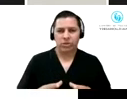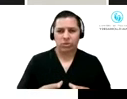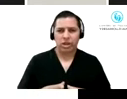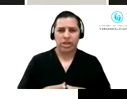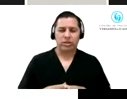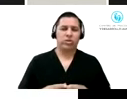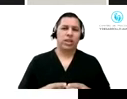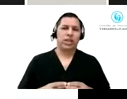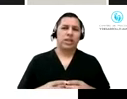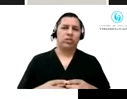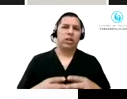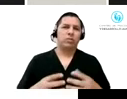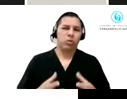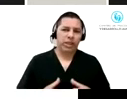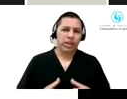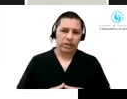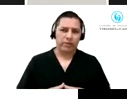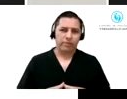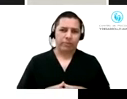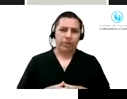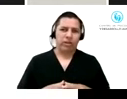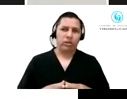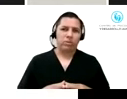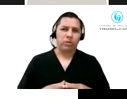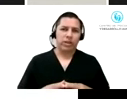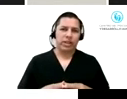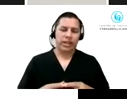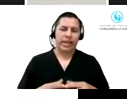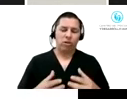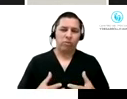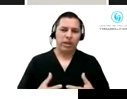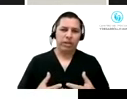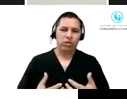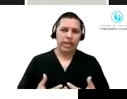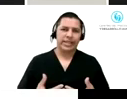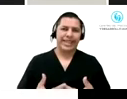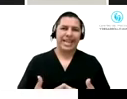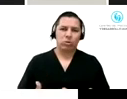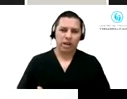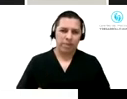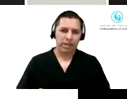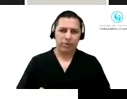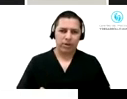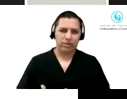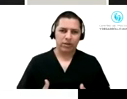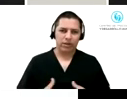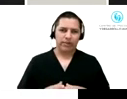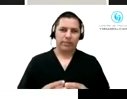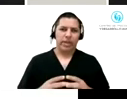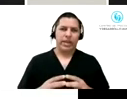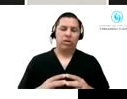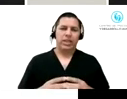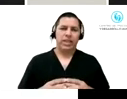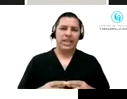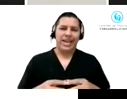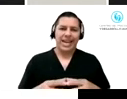hombres siempre son violentos, nos damos cuenta que no. Nos damos cuenta que el hombre no es naturalmente violento y